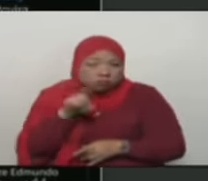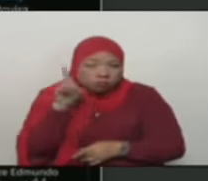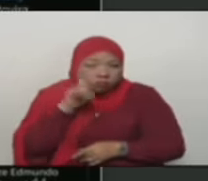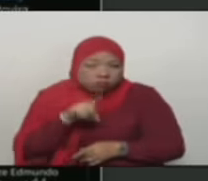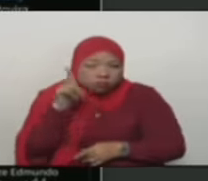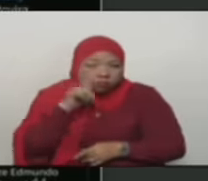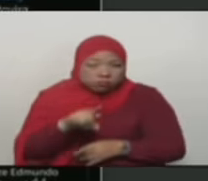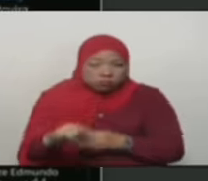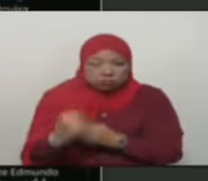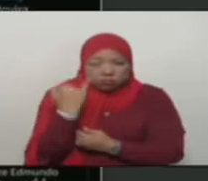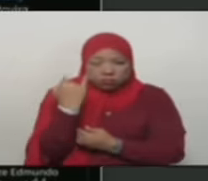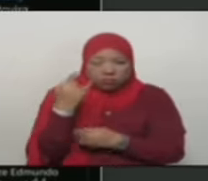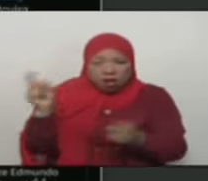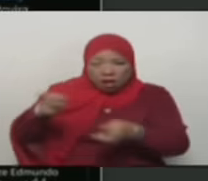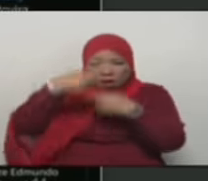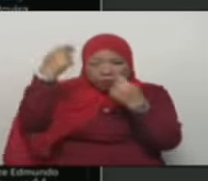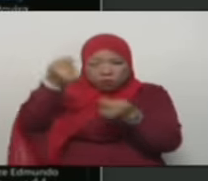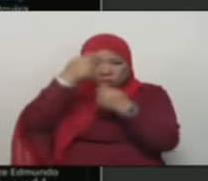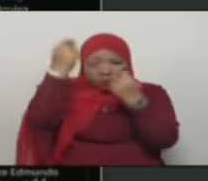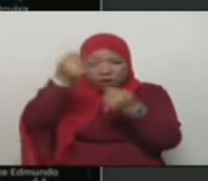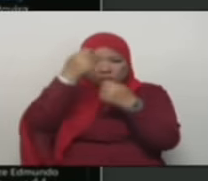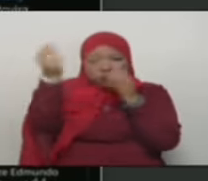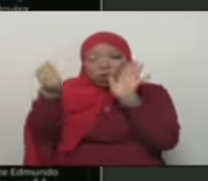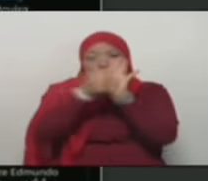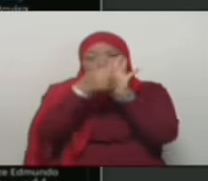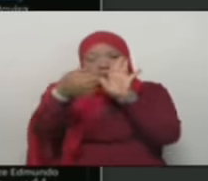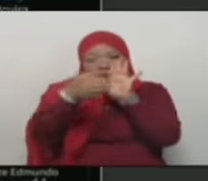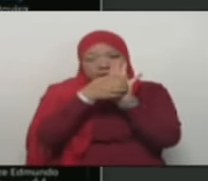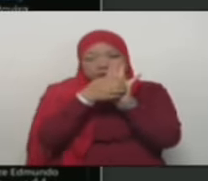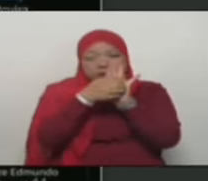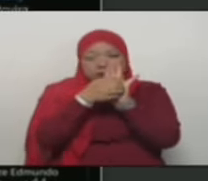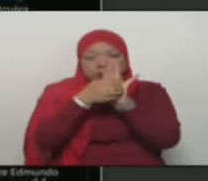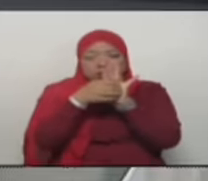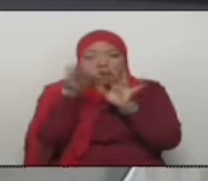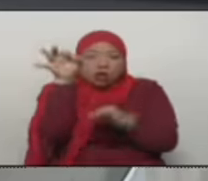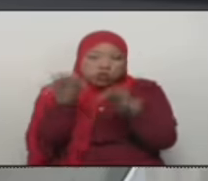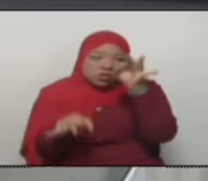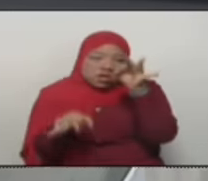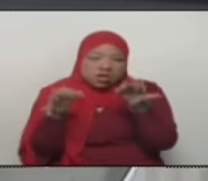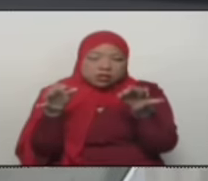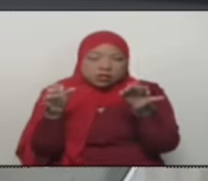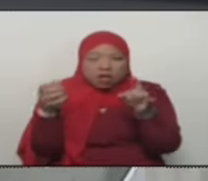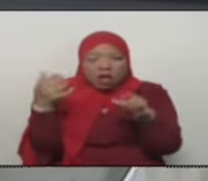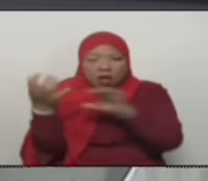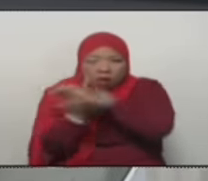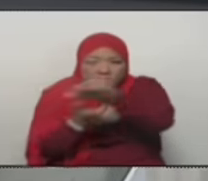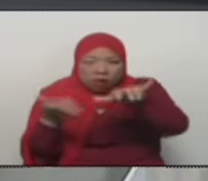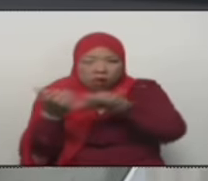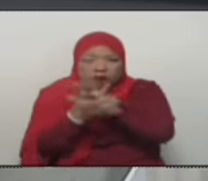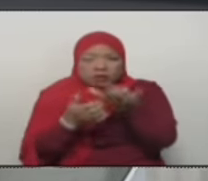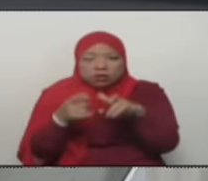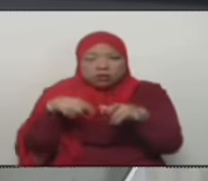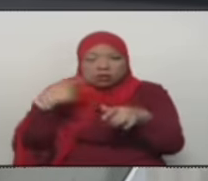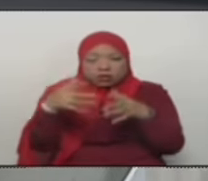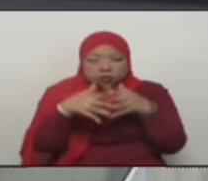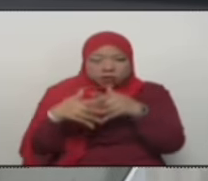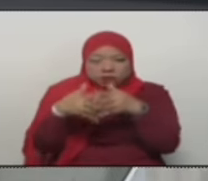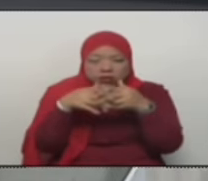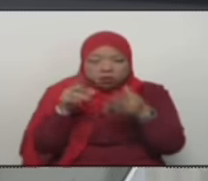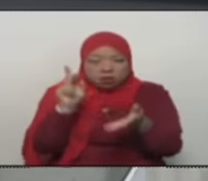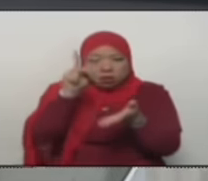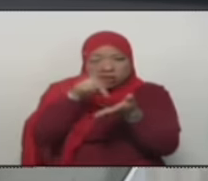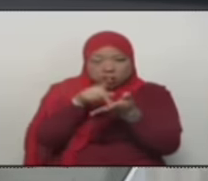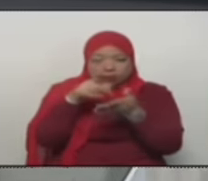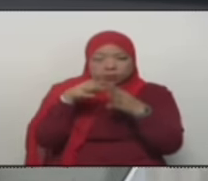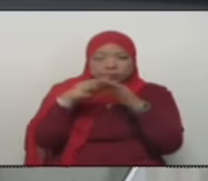gran obra de propaganda para dar un golpe de Estado y justificar la violencia. Porque de aquí en adelante aparece Estados Unidos, que fue la que pagó todo